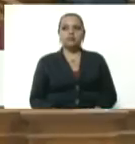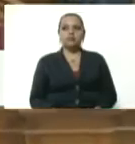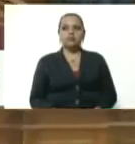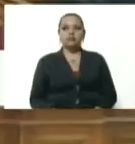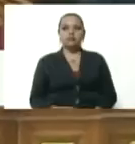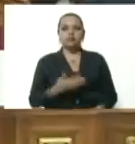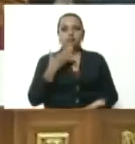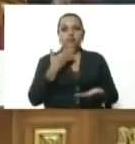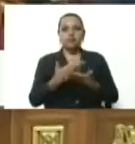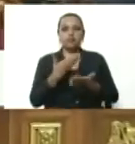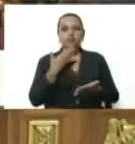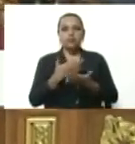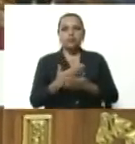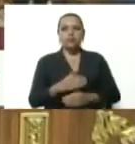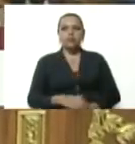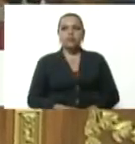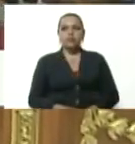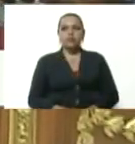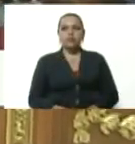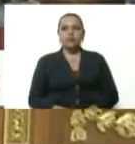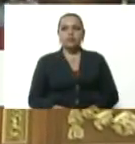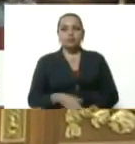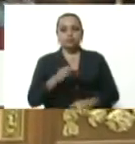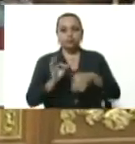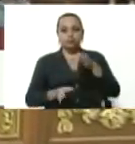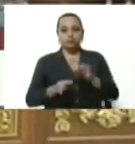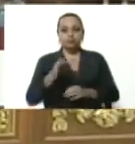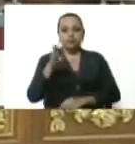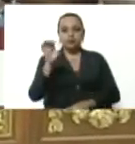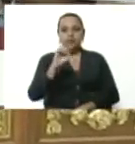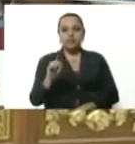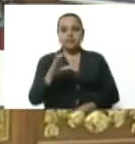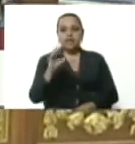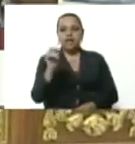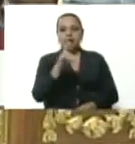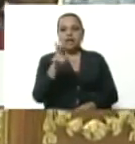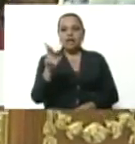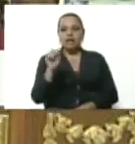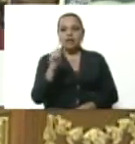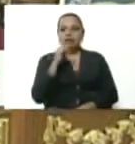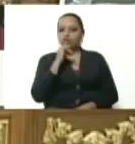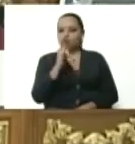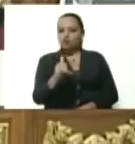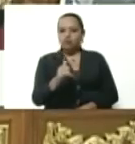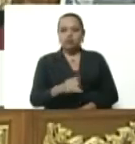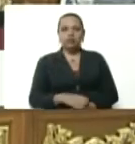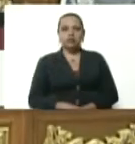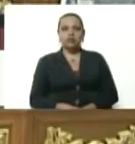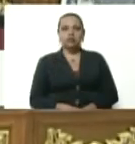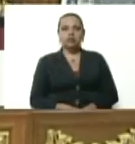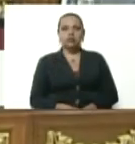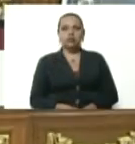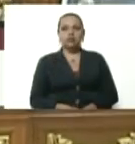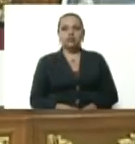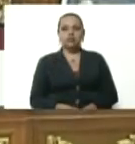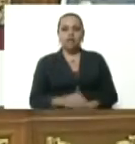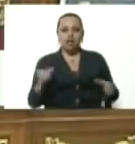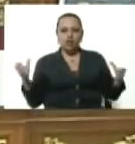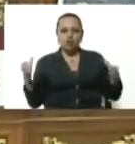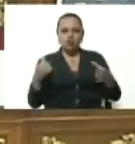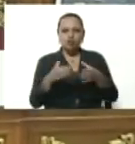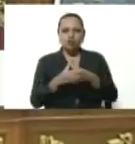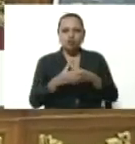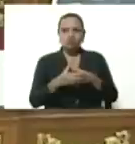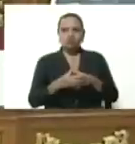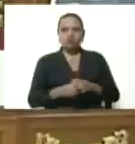Gracias al profesor Escarrá por la información. Fue una reunión,